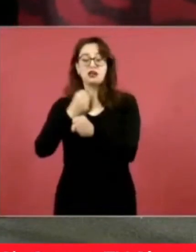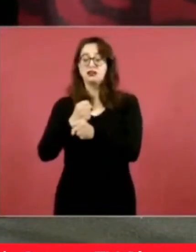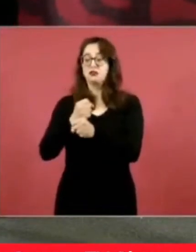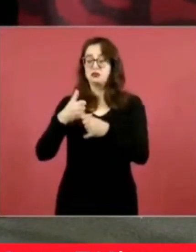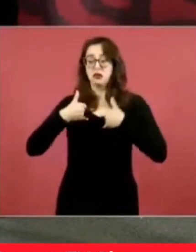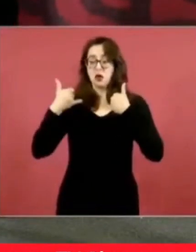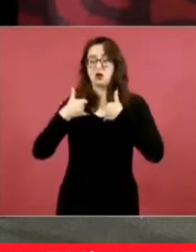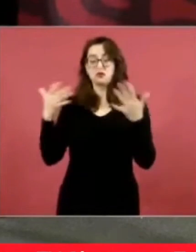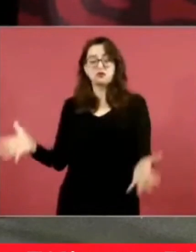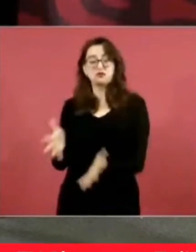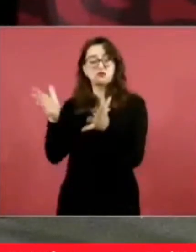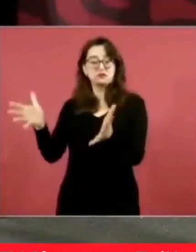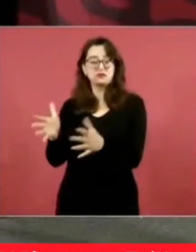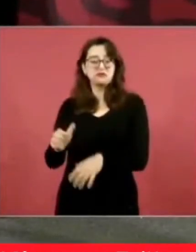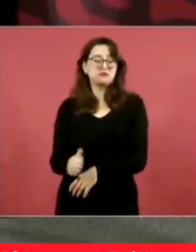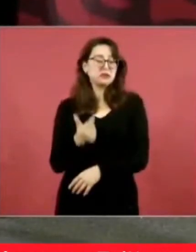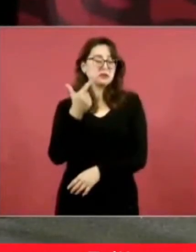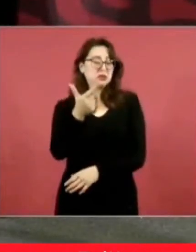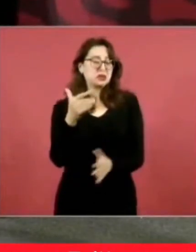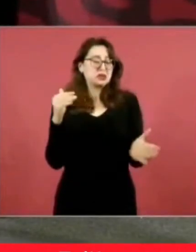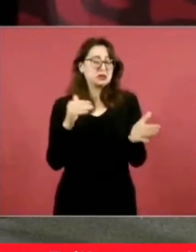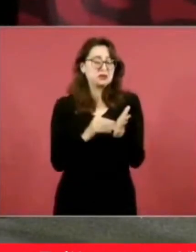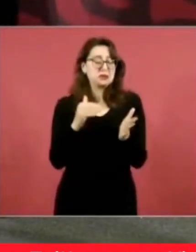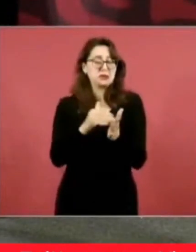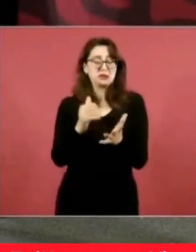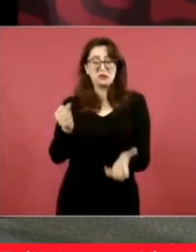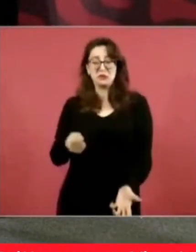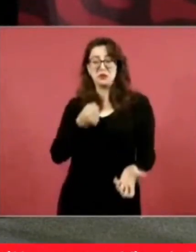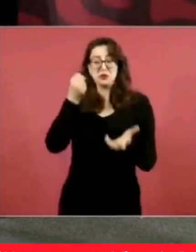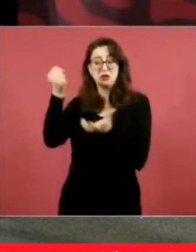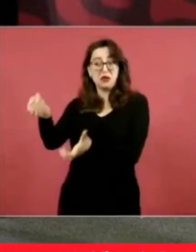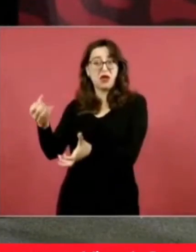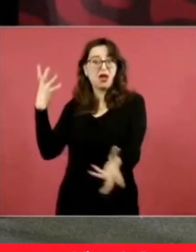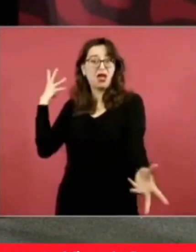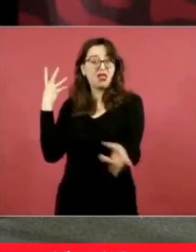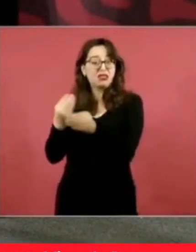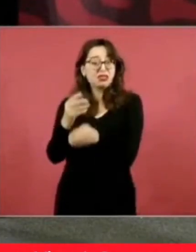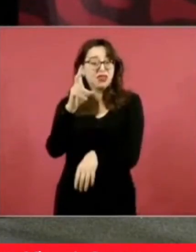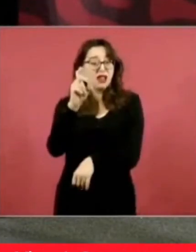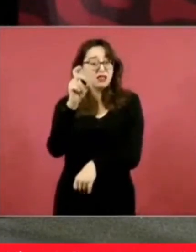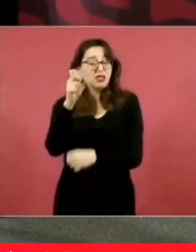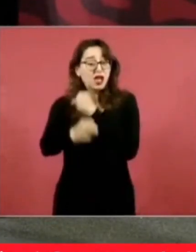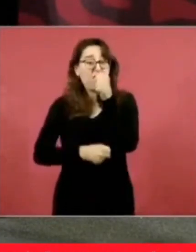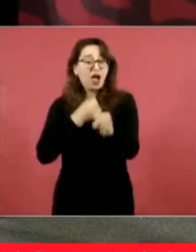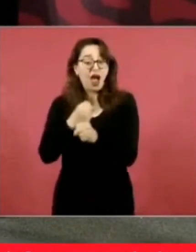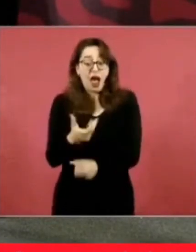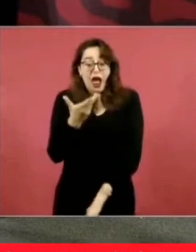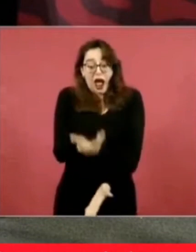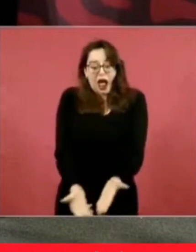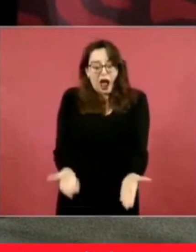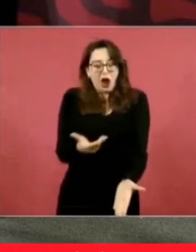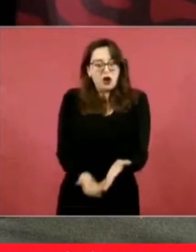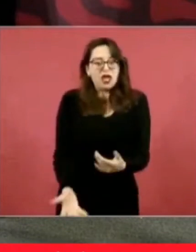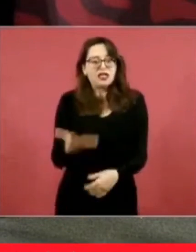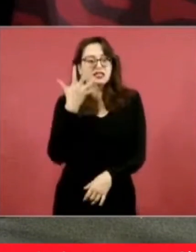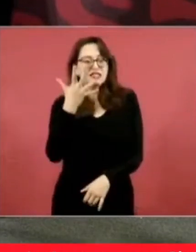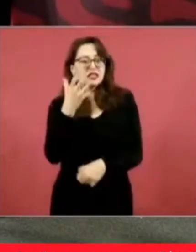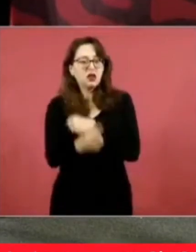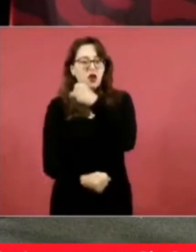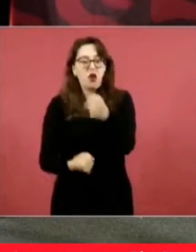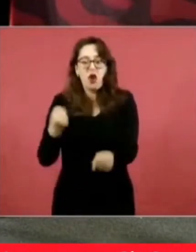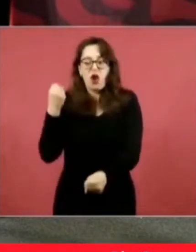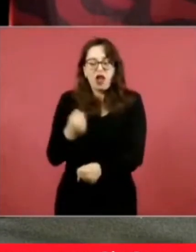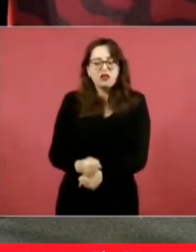en este sector de la población. Y bueno, pues si esto lo sumamos a lo que también se ha invertido en becas, podemos decir